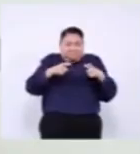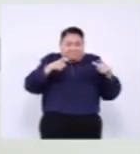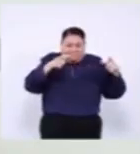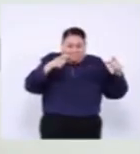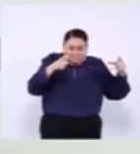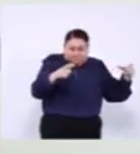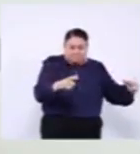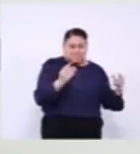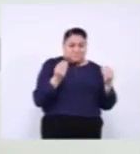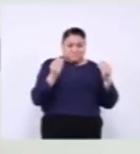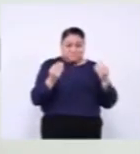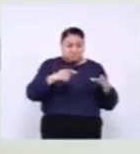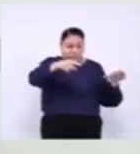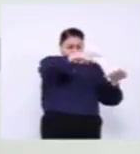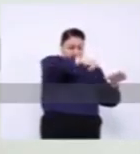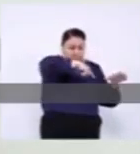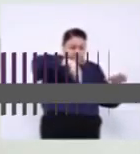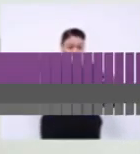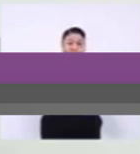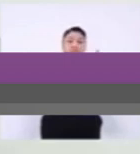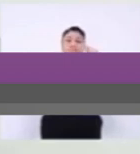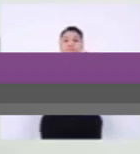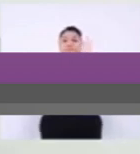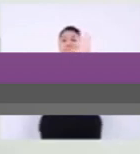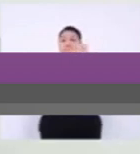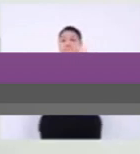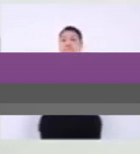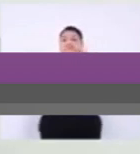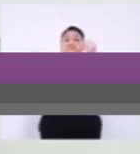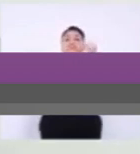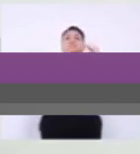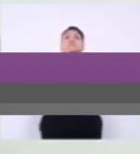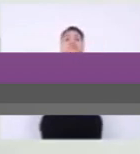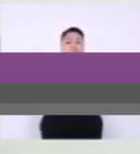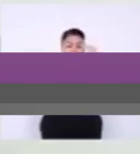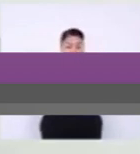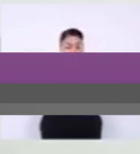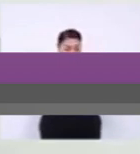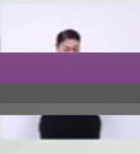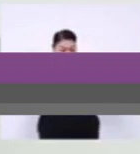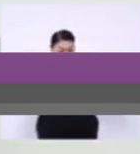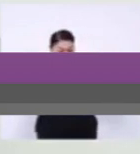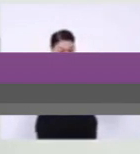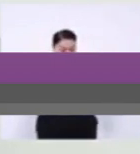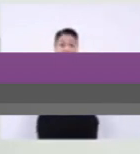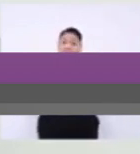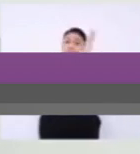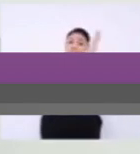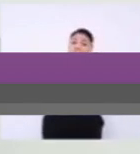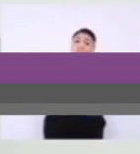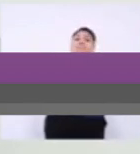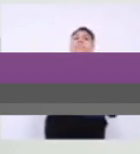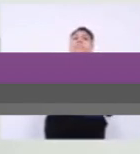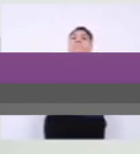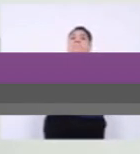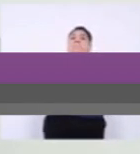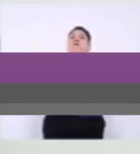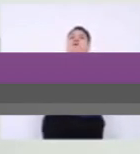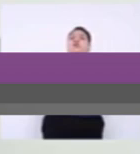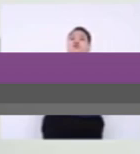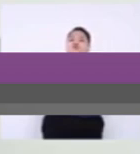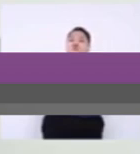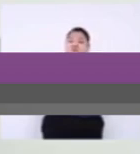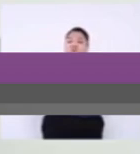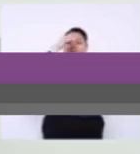estos 25.9 millones de personas poco más de la mitad vive en localidades menores